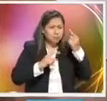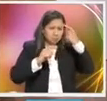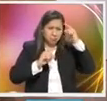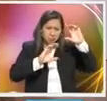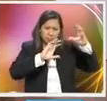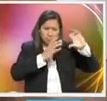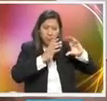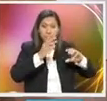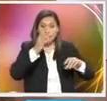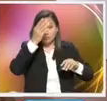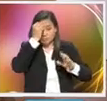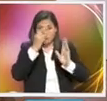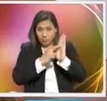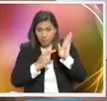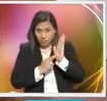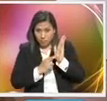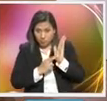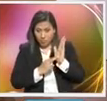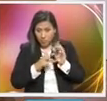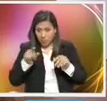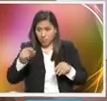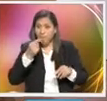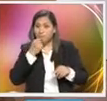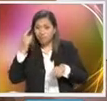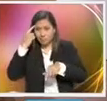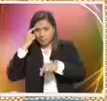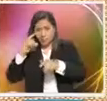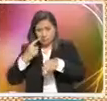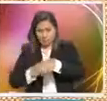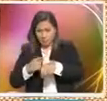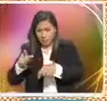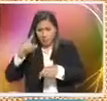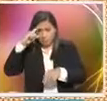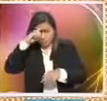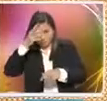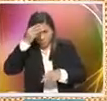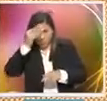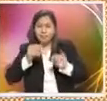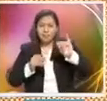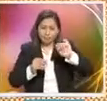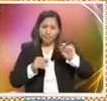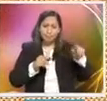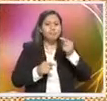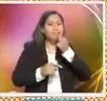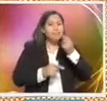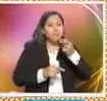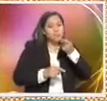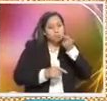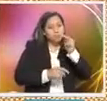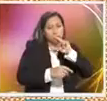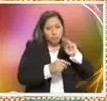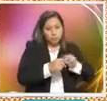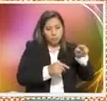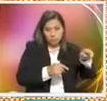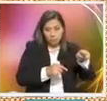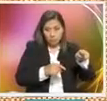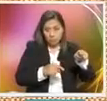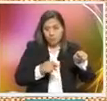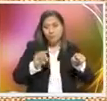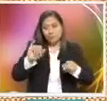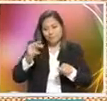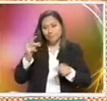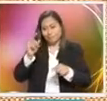del autismo aprender las reglas y los preceptos? Sí, un poco. Ya. Sí, hay que trabajarlo. Sí.